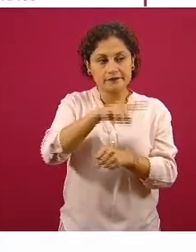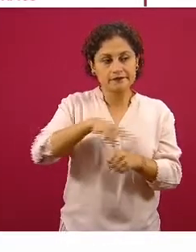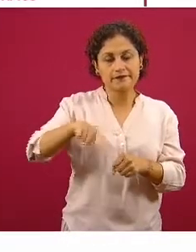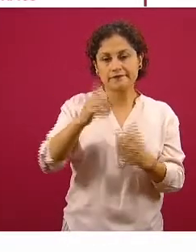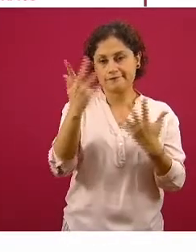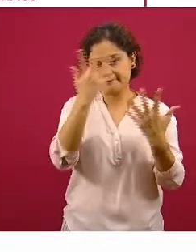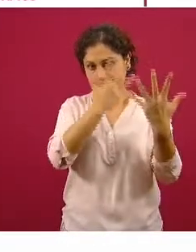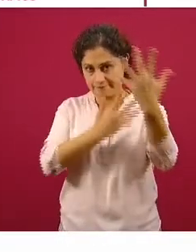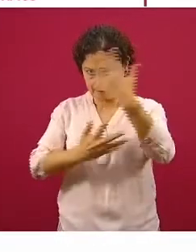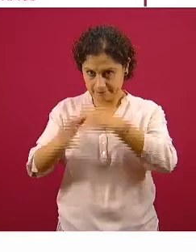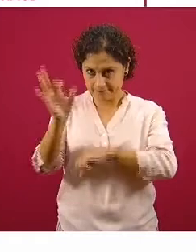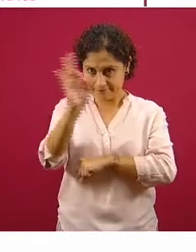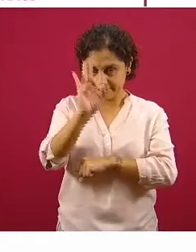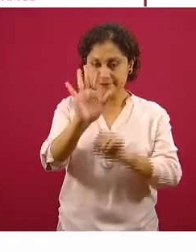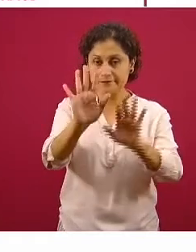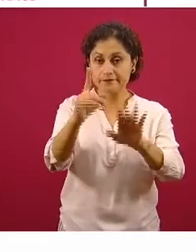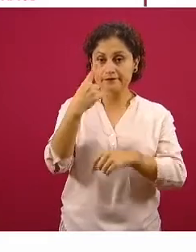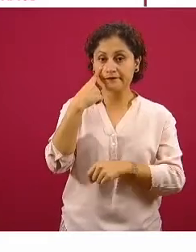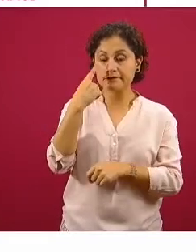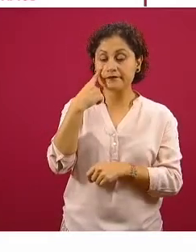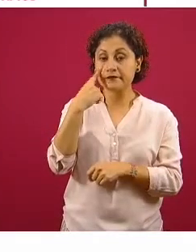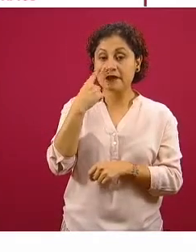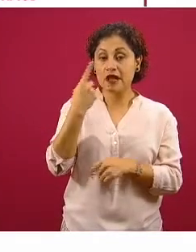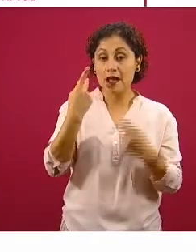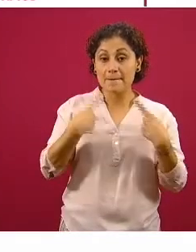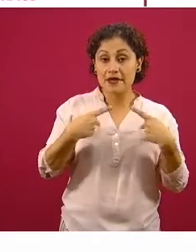100% de las defunciones se registran.